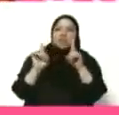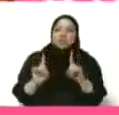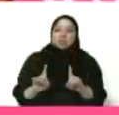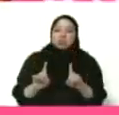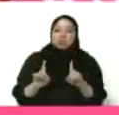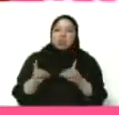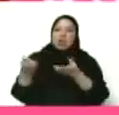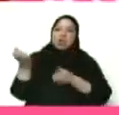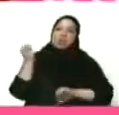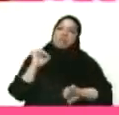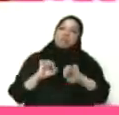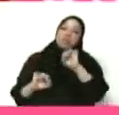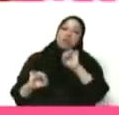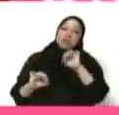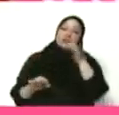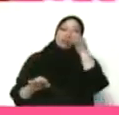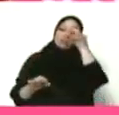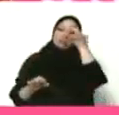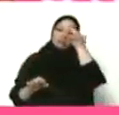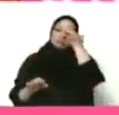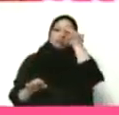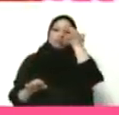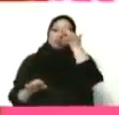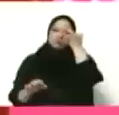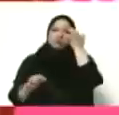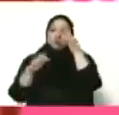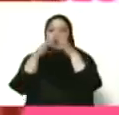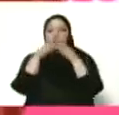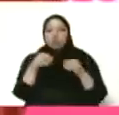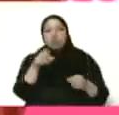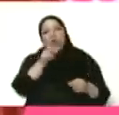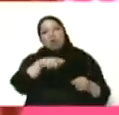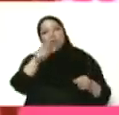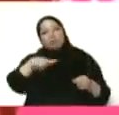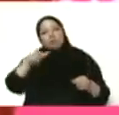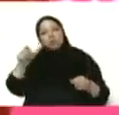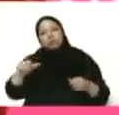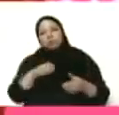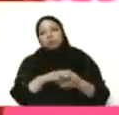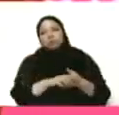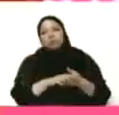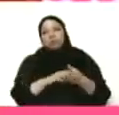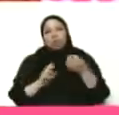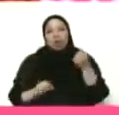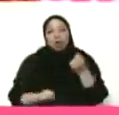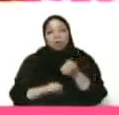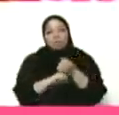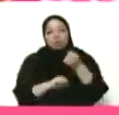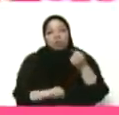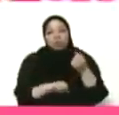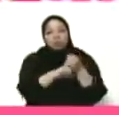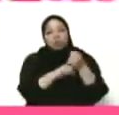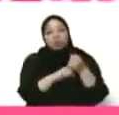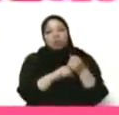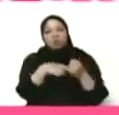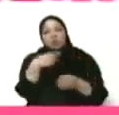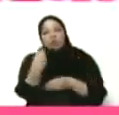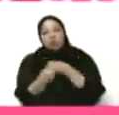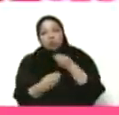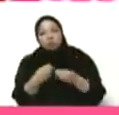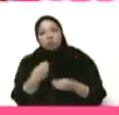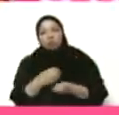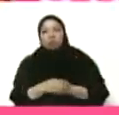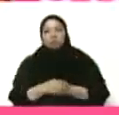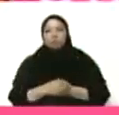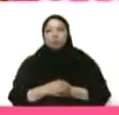a defenderla. Todos y todas. Con lealtad, con mucha lealtad.